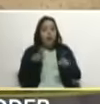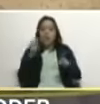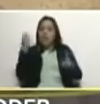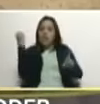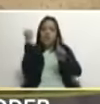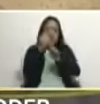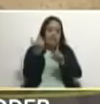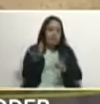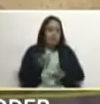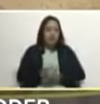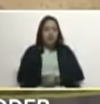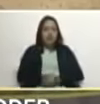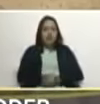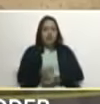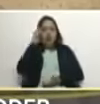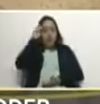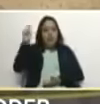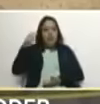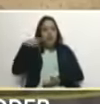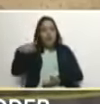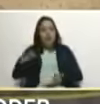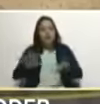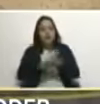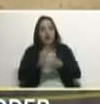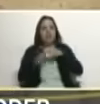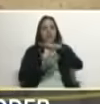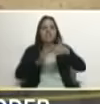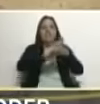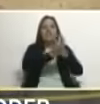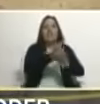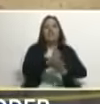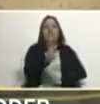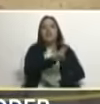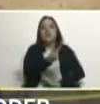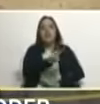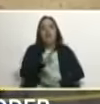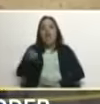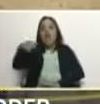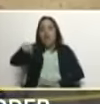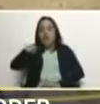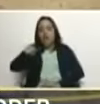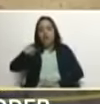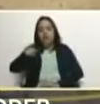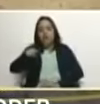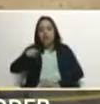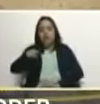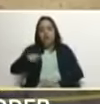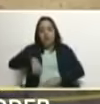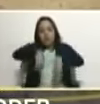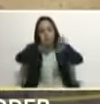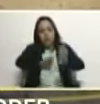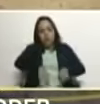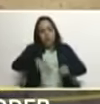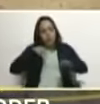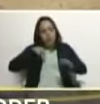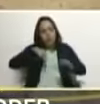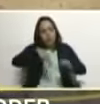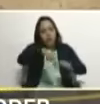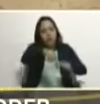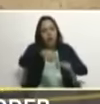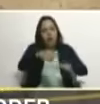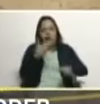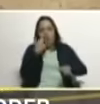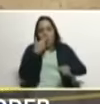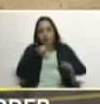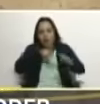muy criminal, la tesis política de que sobre la base de destruir a Venezuela, ellos entraban en alfombra roja a